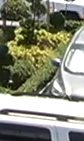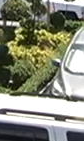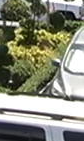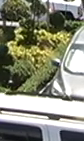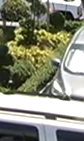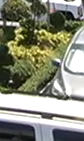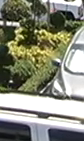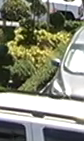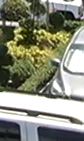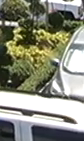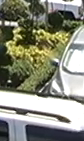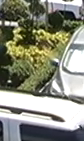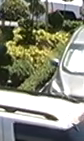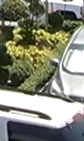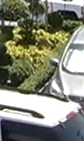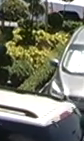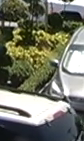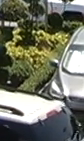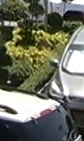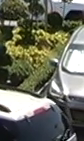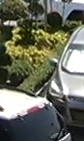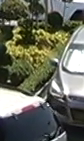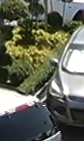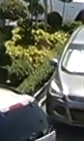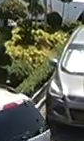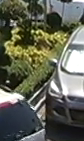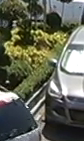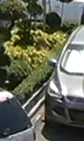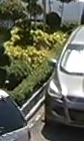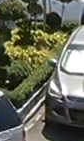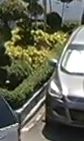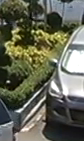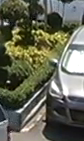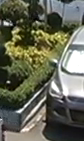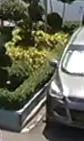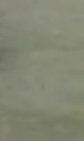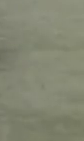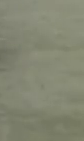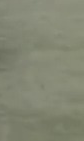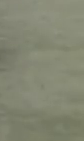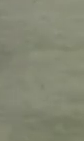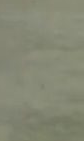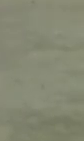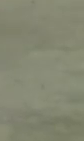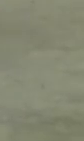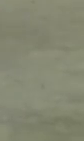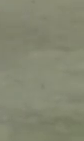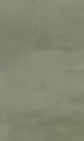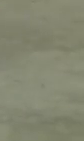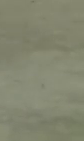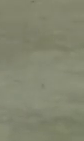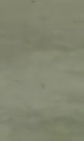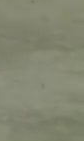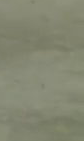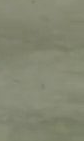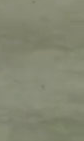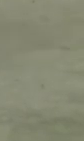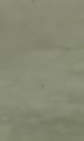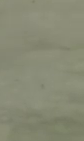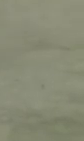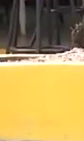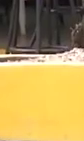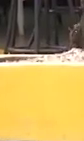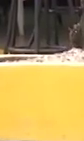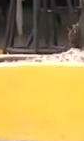La resolución de salud pública que reduce de 6 de la mañana a 8 de la noche el horario de operación de los colmados, restaurantes y